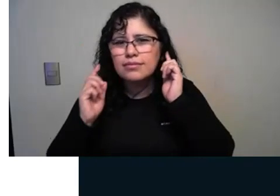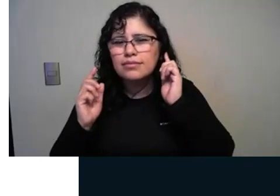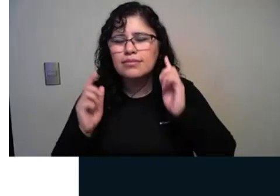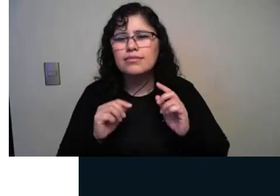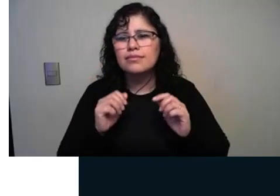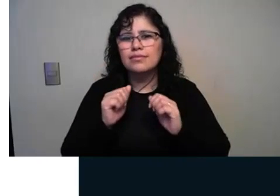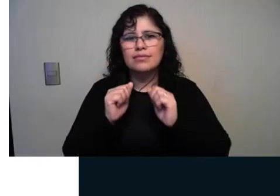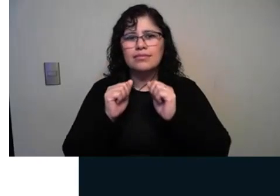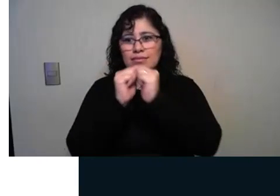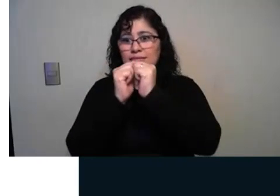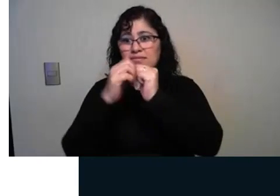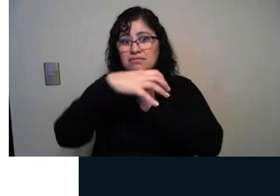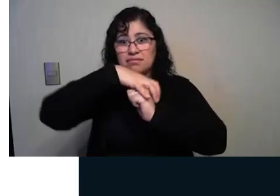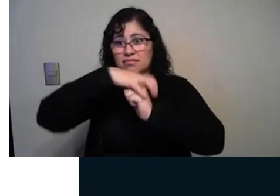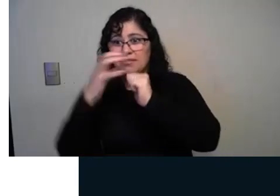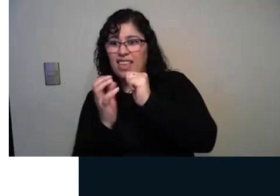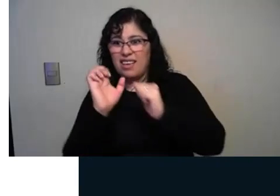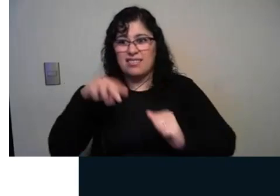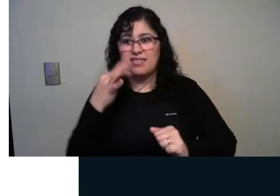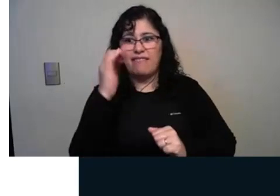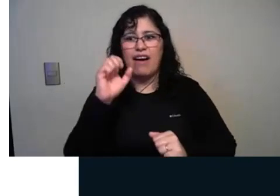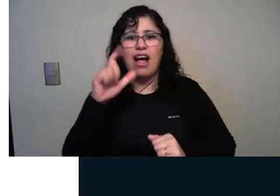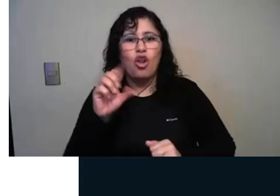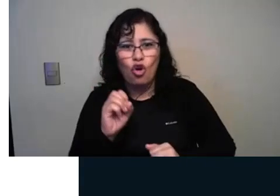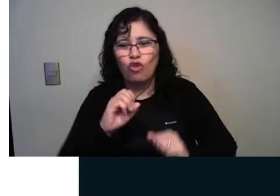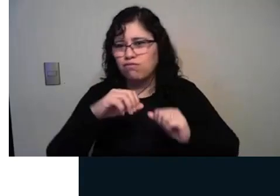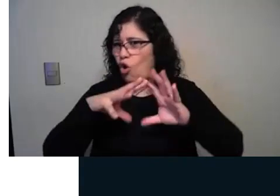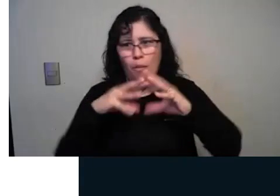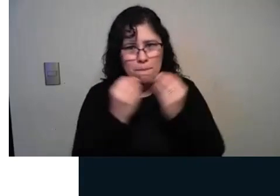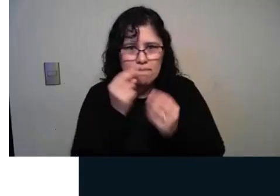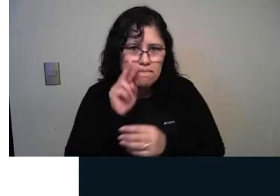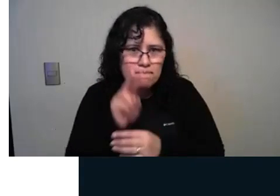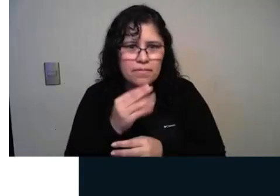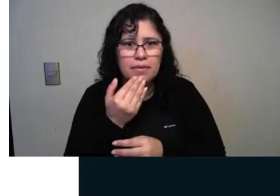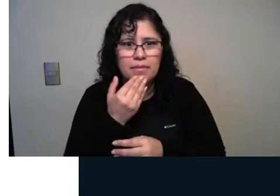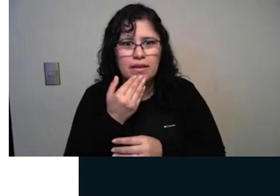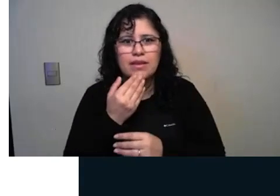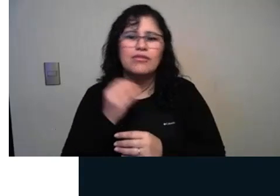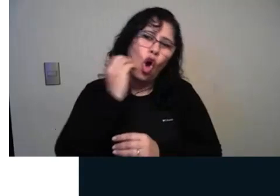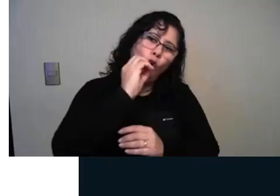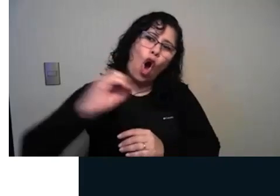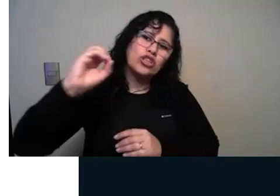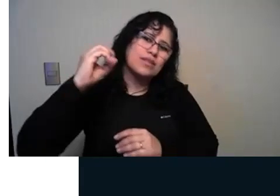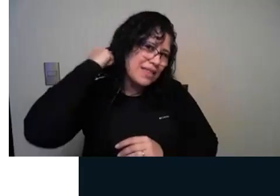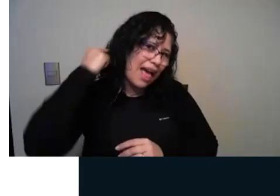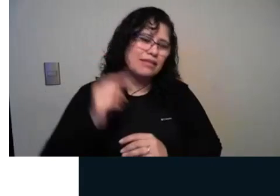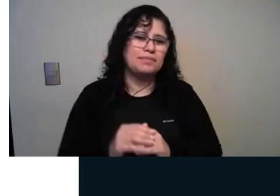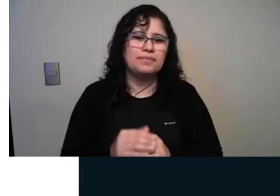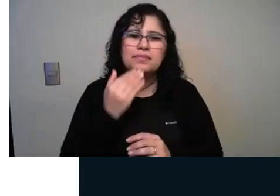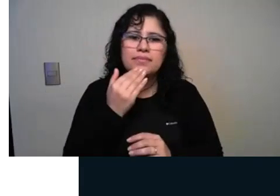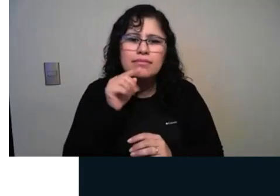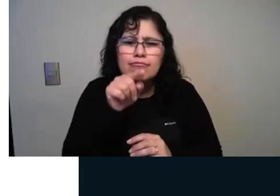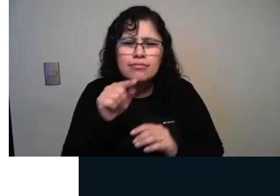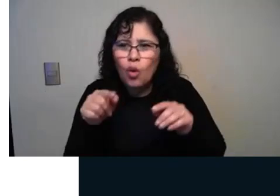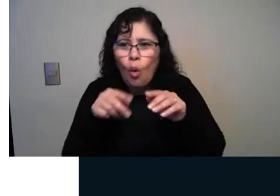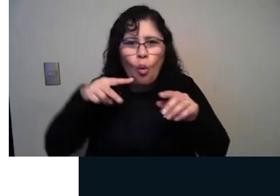encéfalo completo, ¿sí? Aquí estaría el hueso occipital, por tanto, ahí, en ese sector,